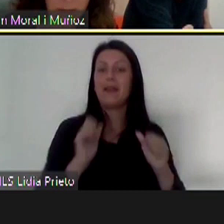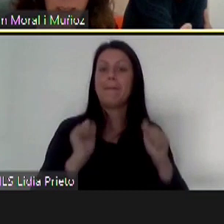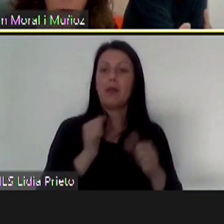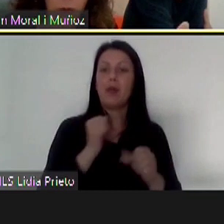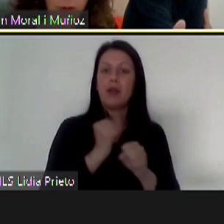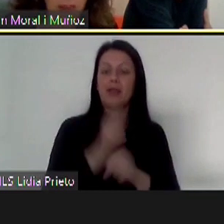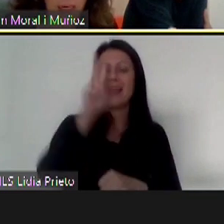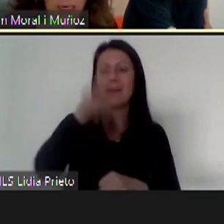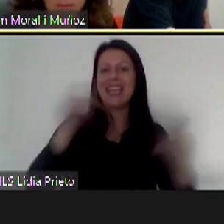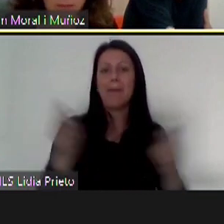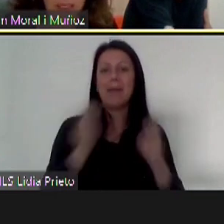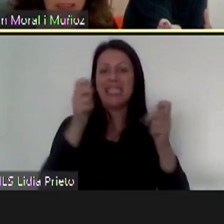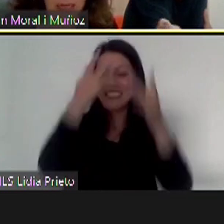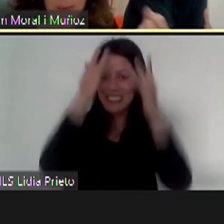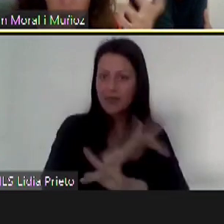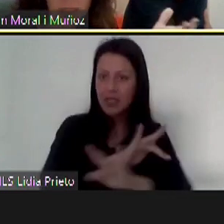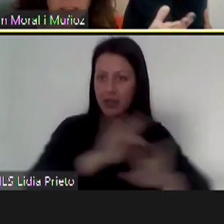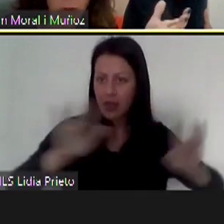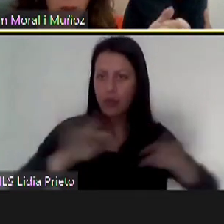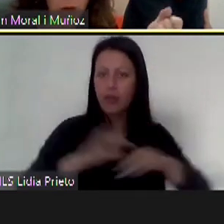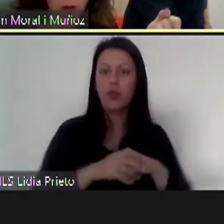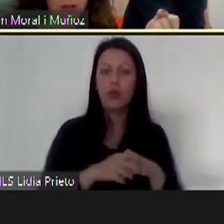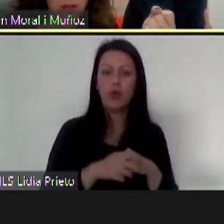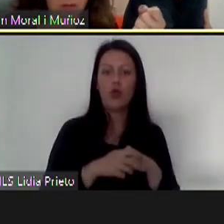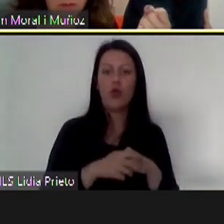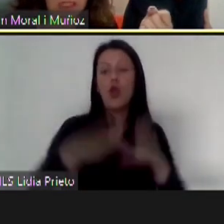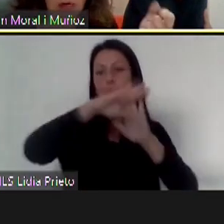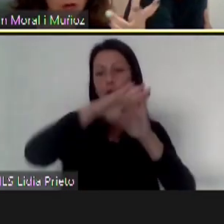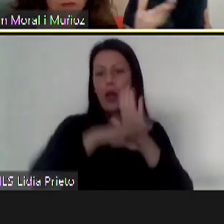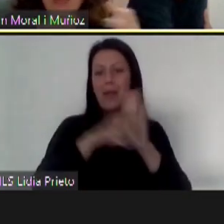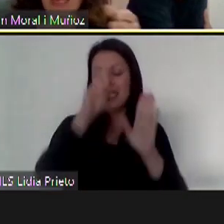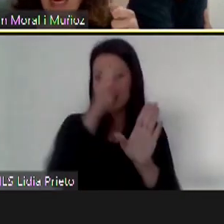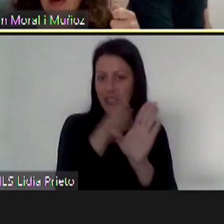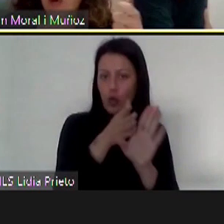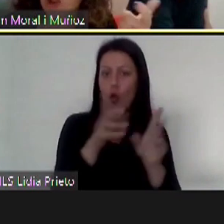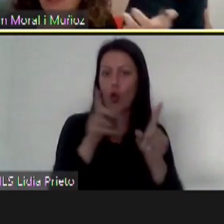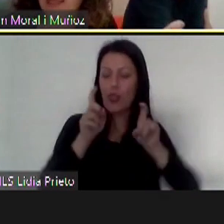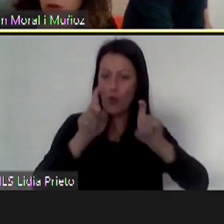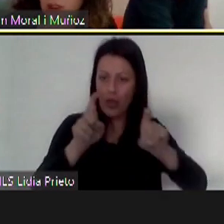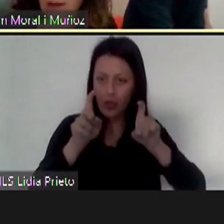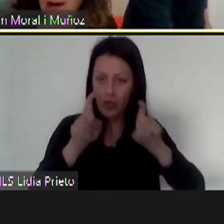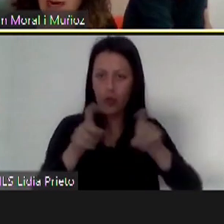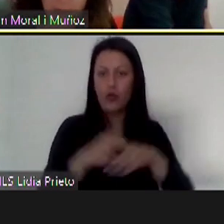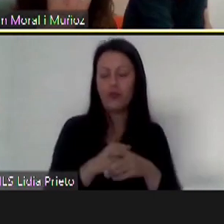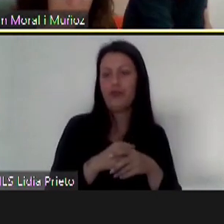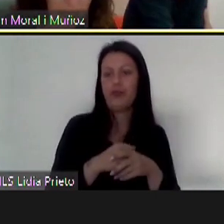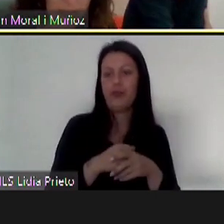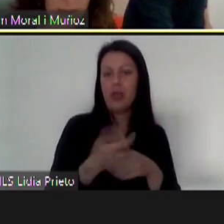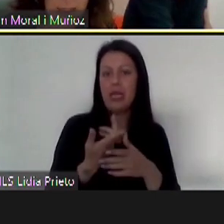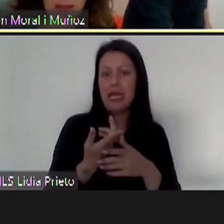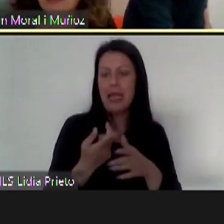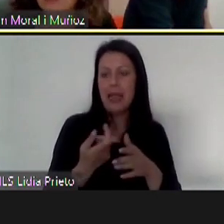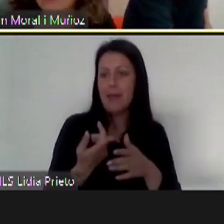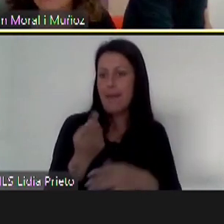campañas de sensibilización, en programas de psicoeducación, desarrollo de apoyos necesarios a las familias y